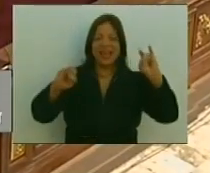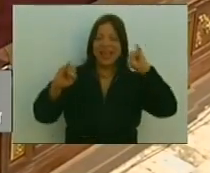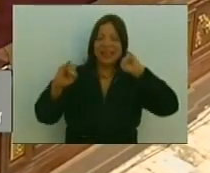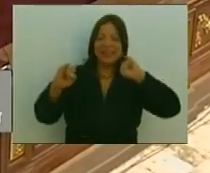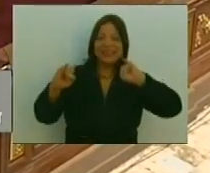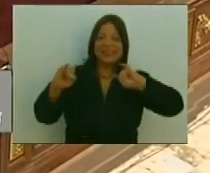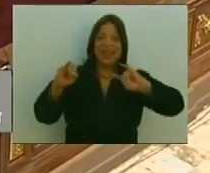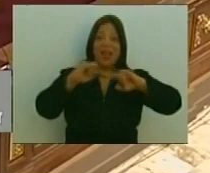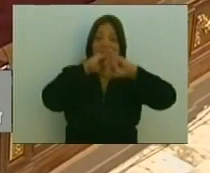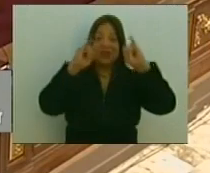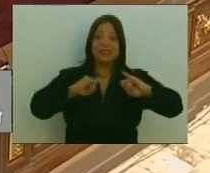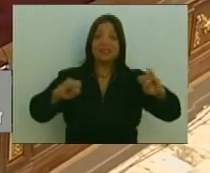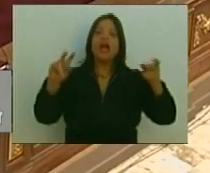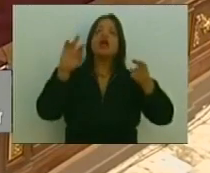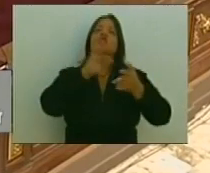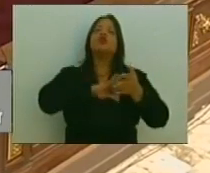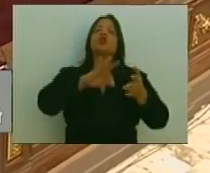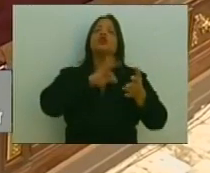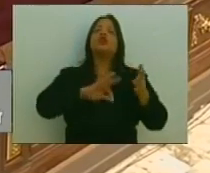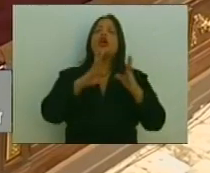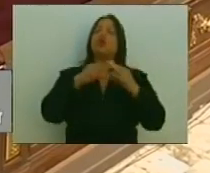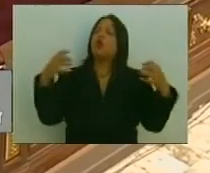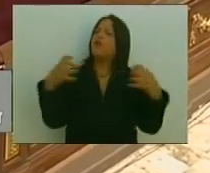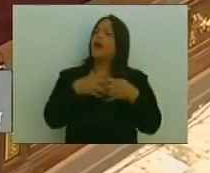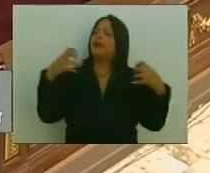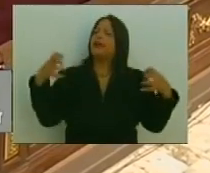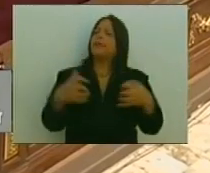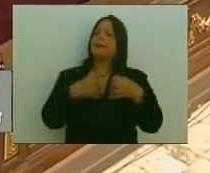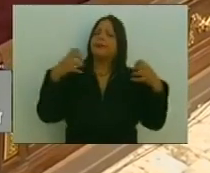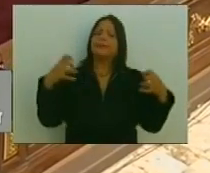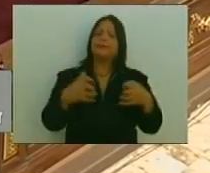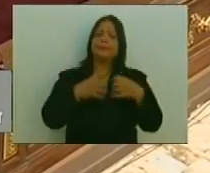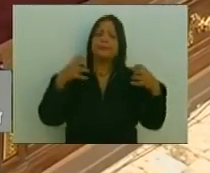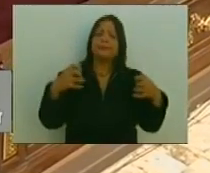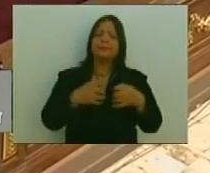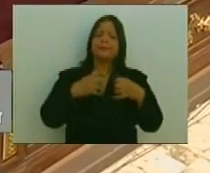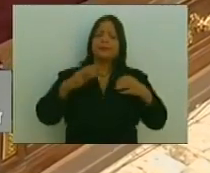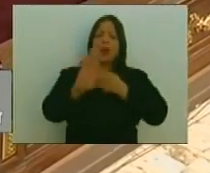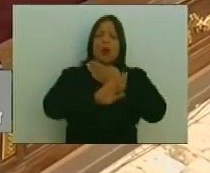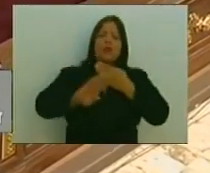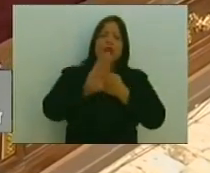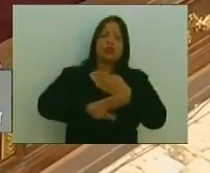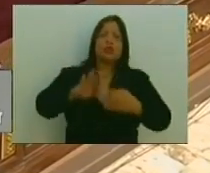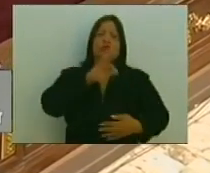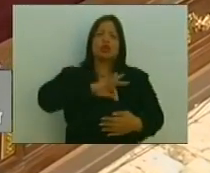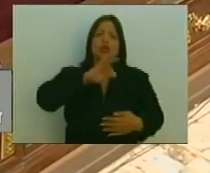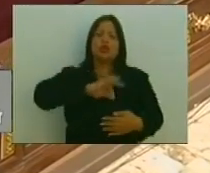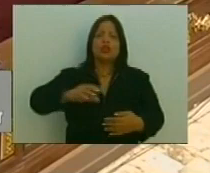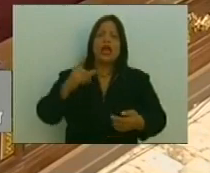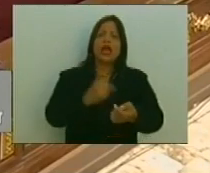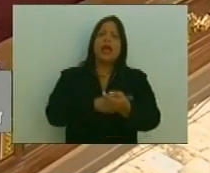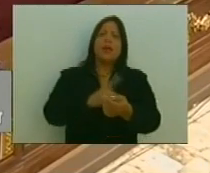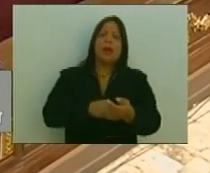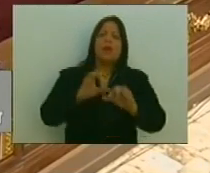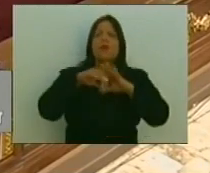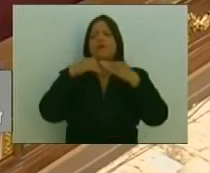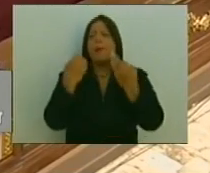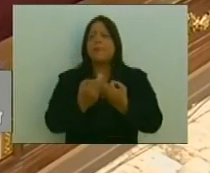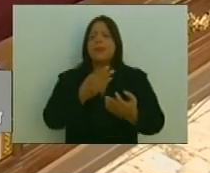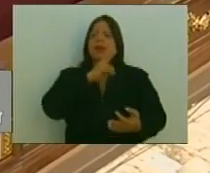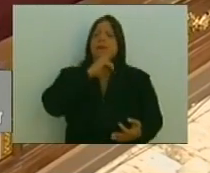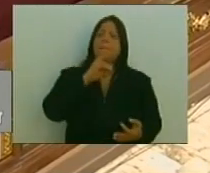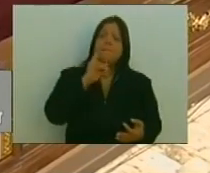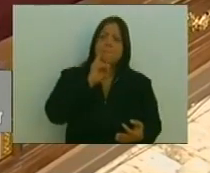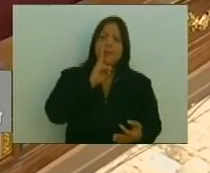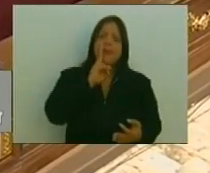social. Ahí comprende toda la batalla que tenemos que dar, bueno, para la protección social de nuestros hermanos con discapacidad, sus familias, sus madres,